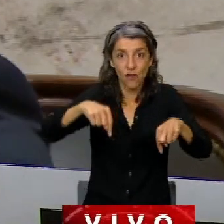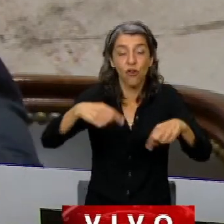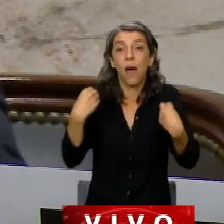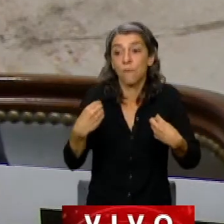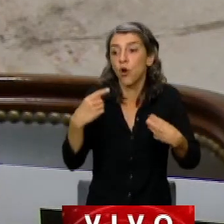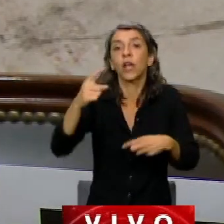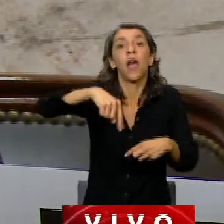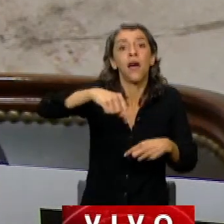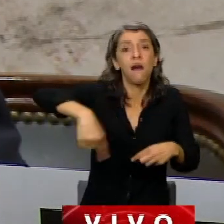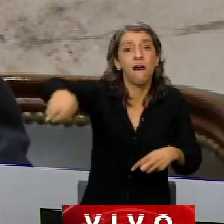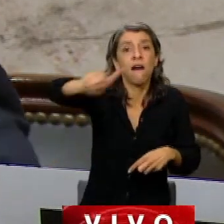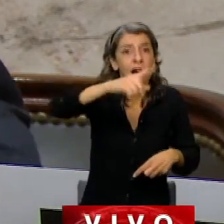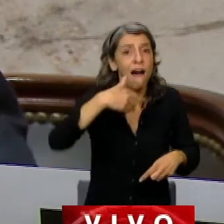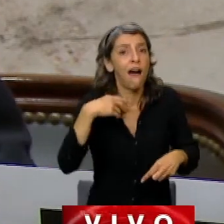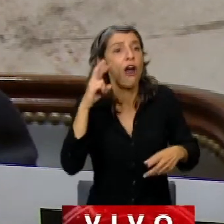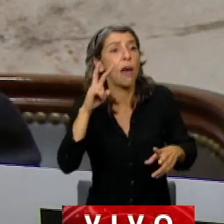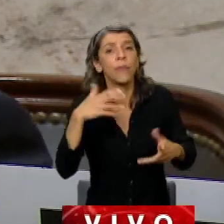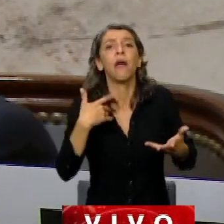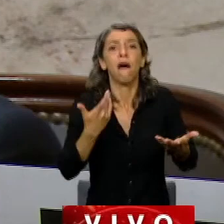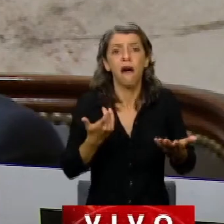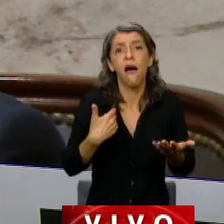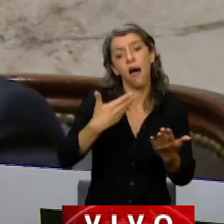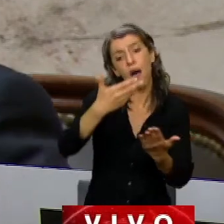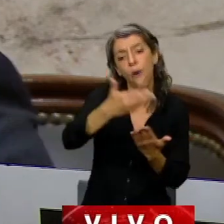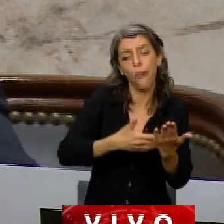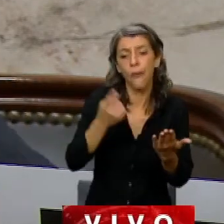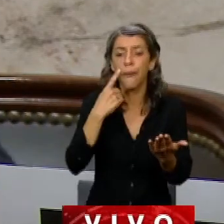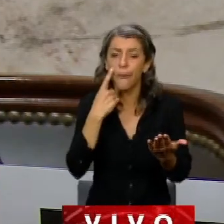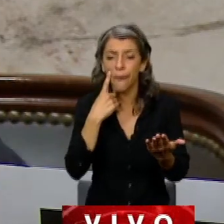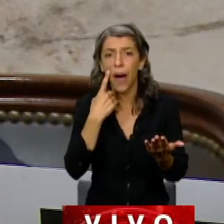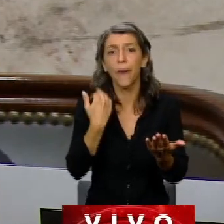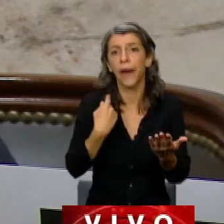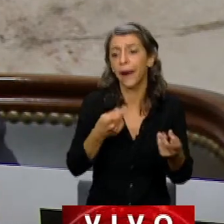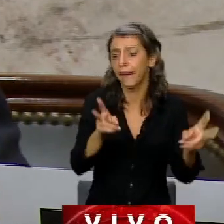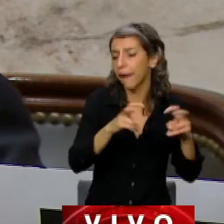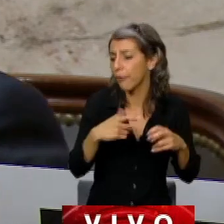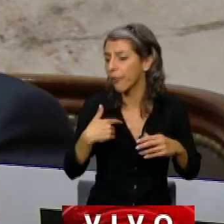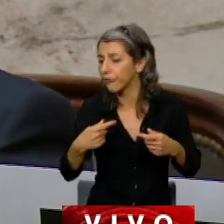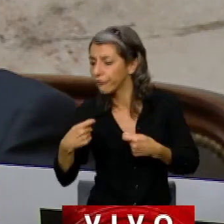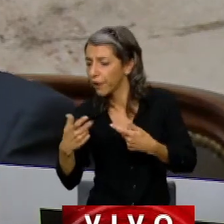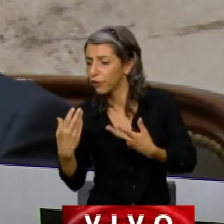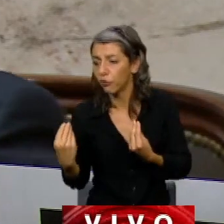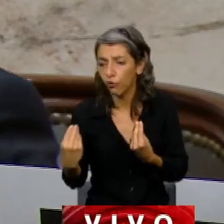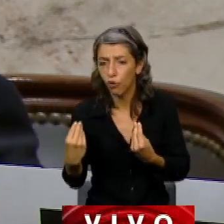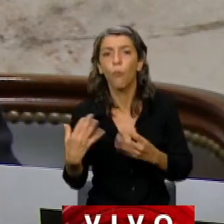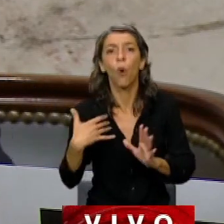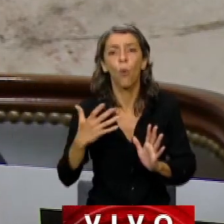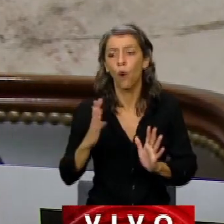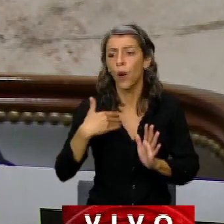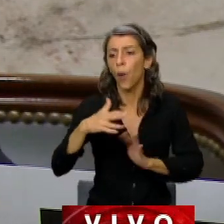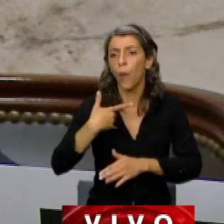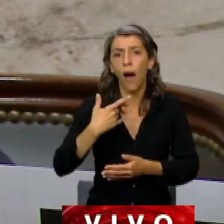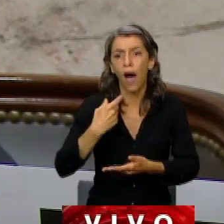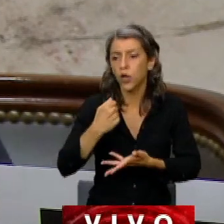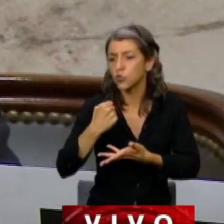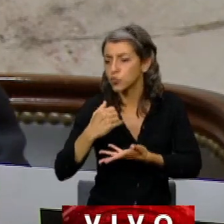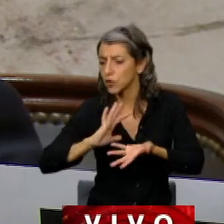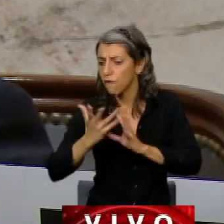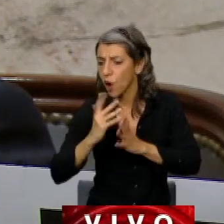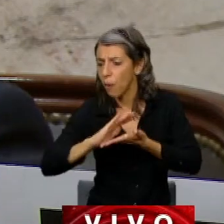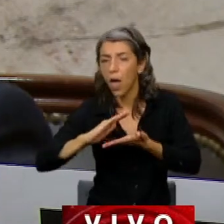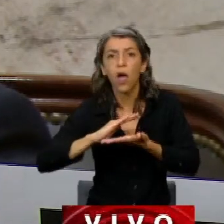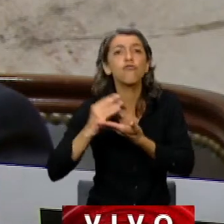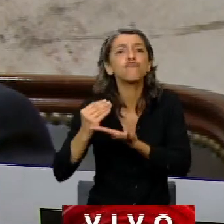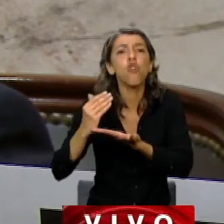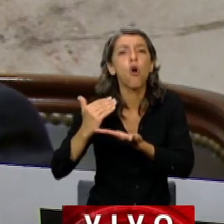cuando ustedes miran el financiamiento de este déficit fiscal, se asume que el 75% de ese financiamiento va a ocurrir